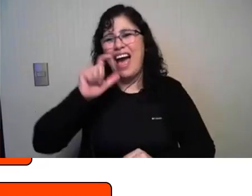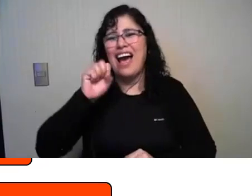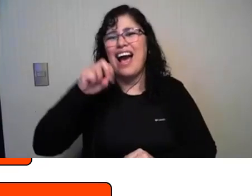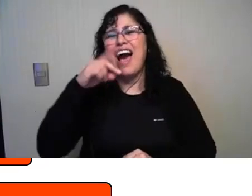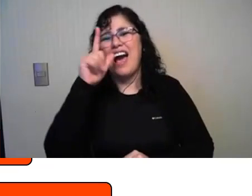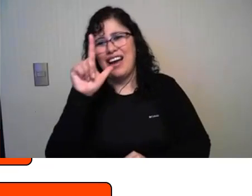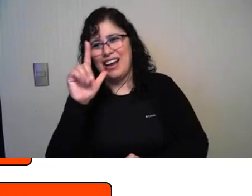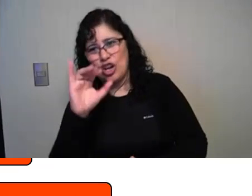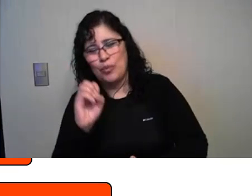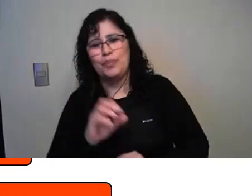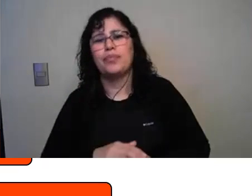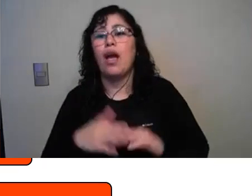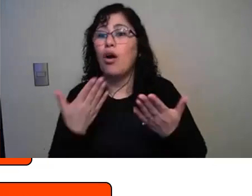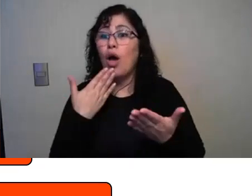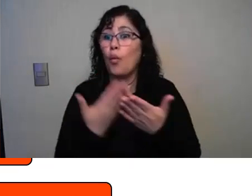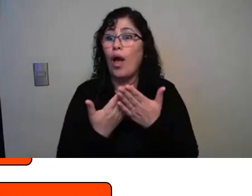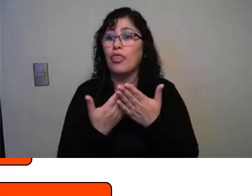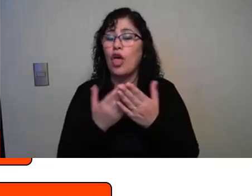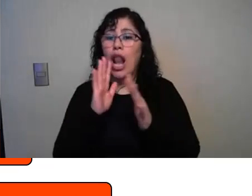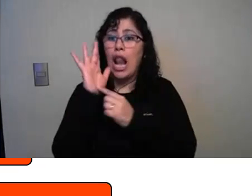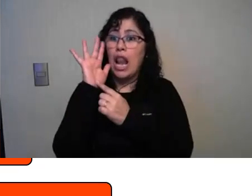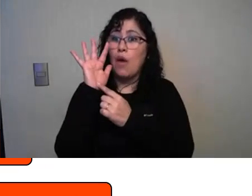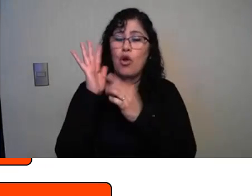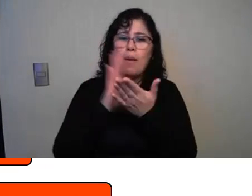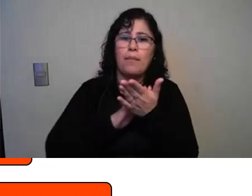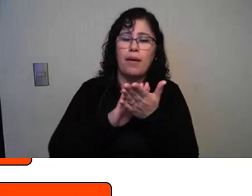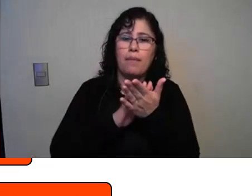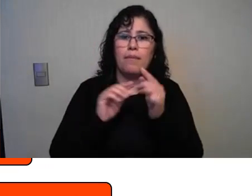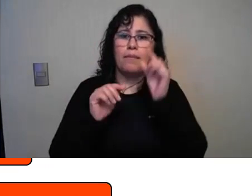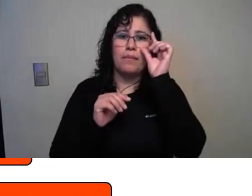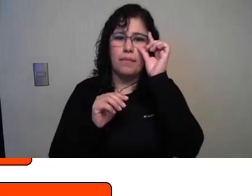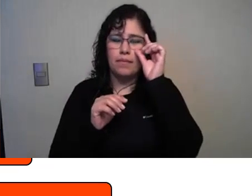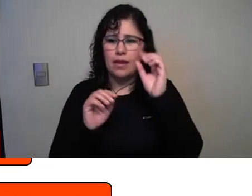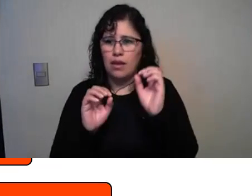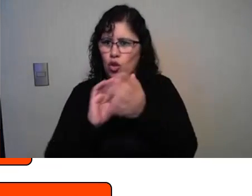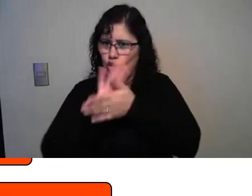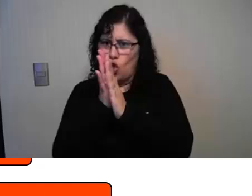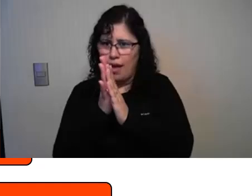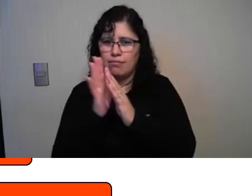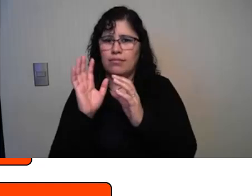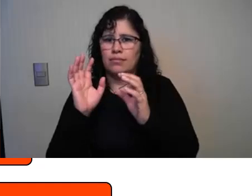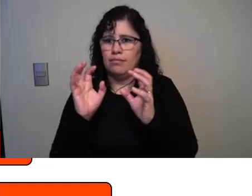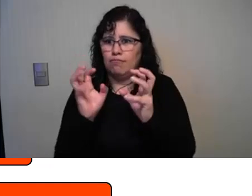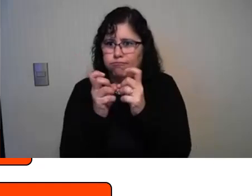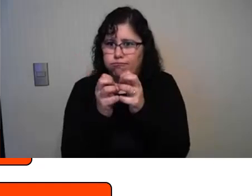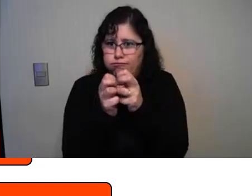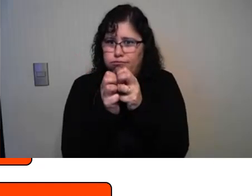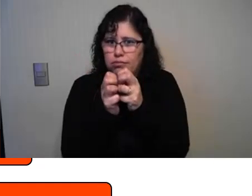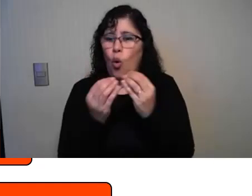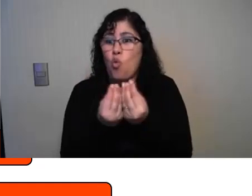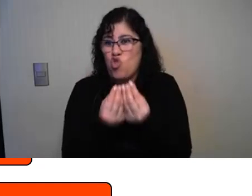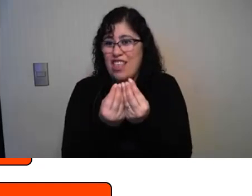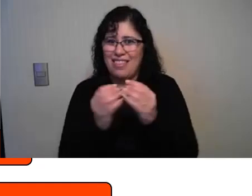Cuando las neuronas se aglomeran y forman estructuras